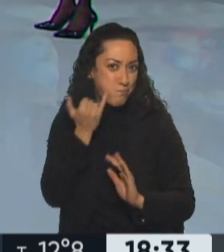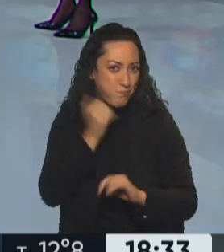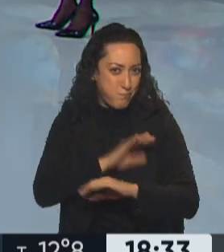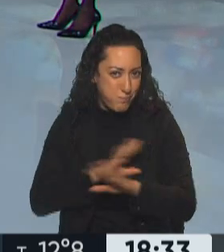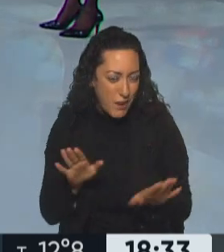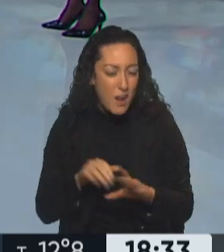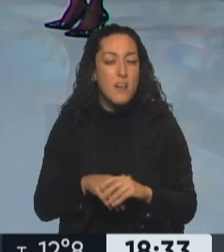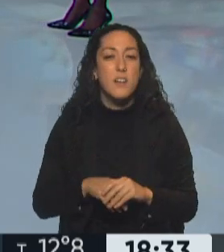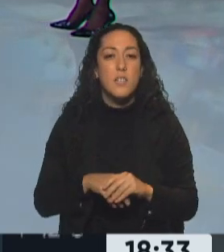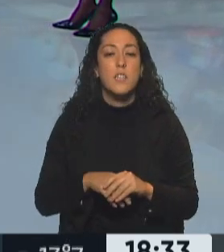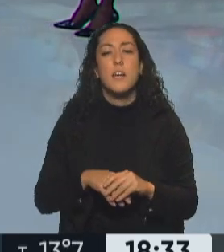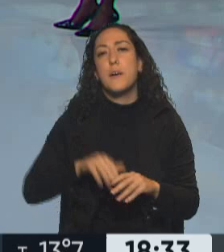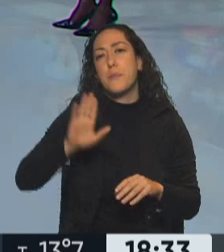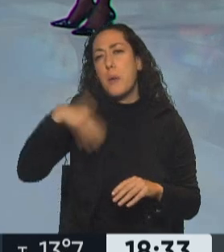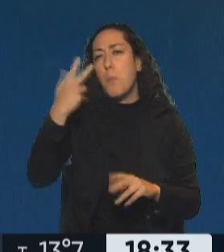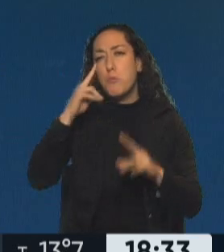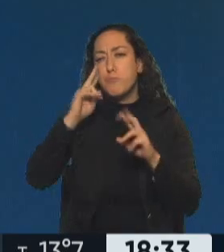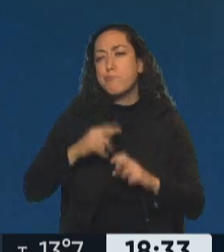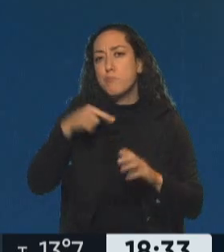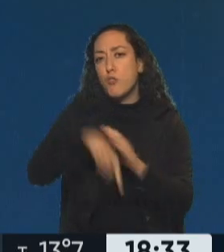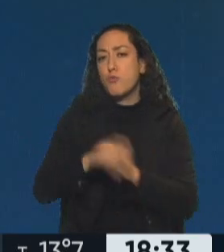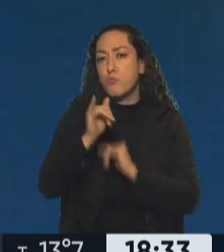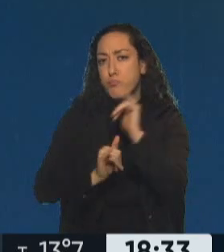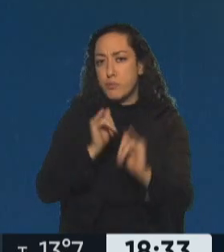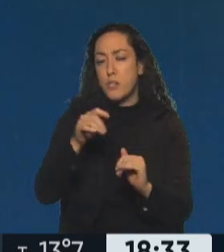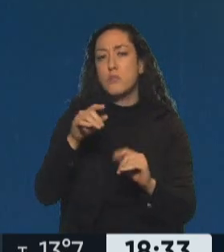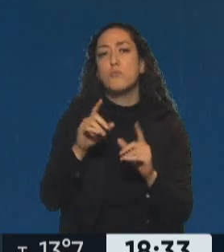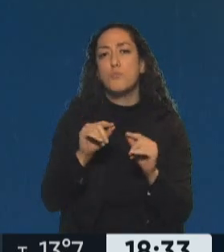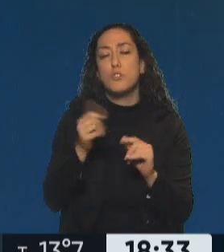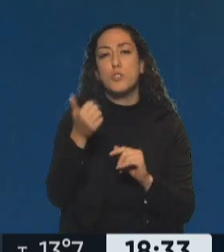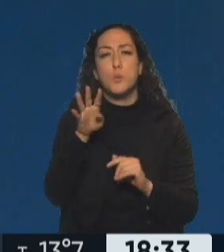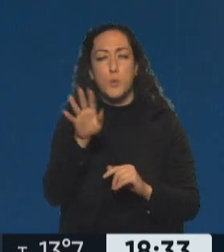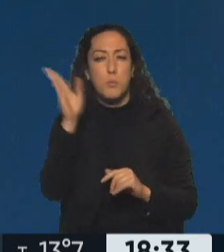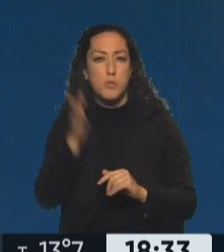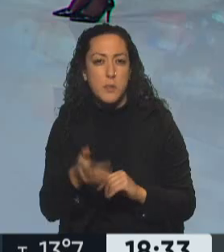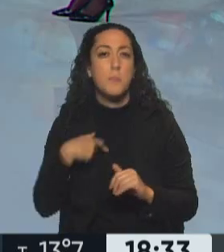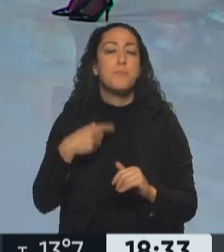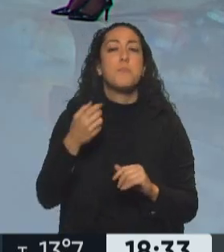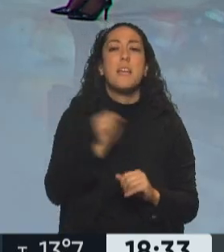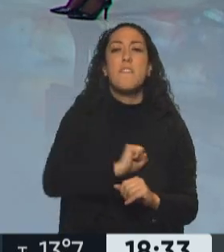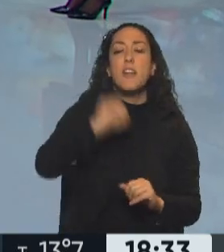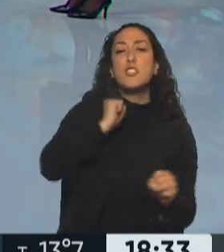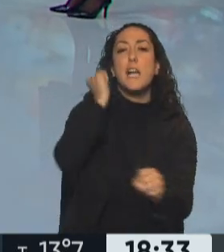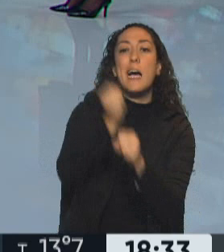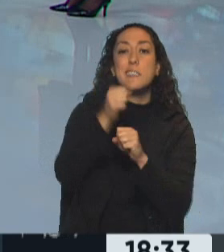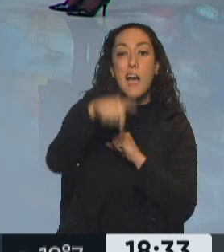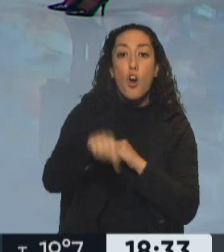tarde con este número, ¿sí? Pero quiero ver qué pasa con la inflación acumulada, ya última cifra,